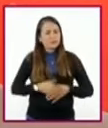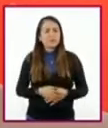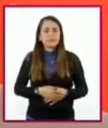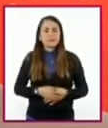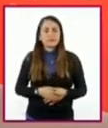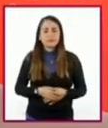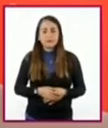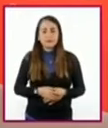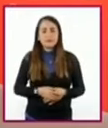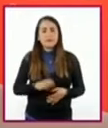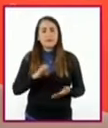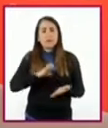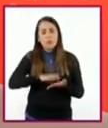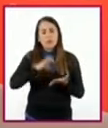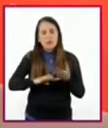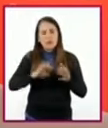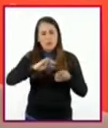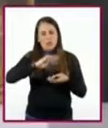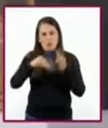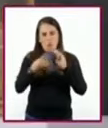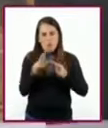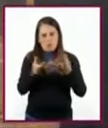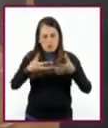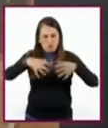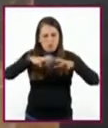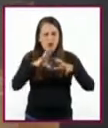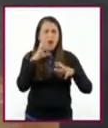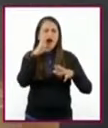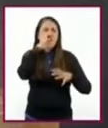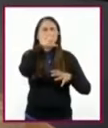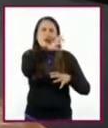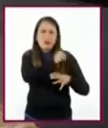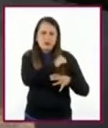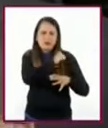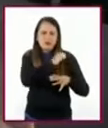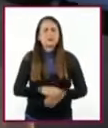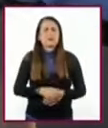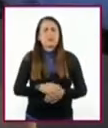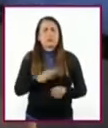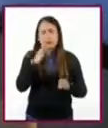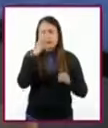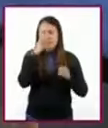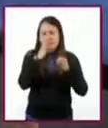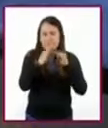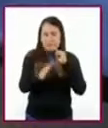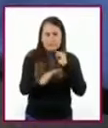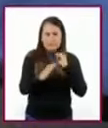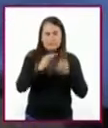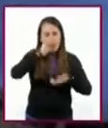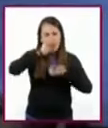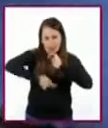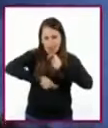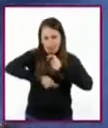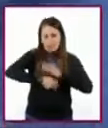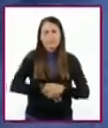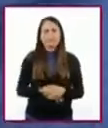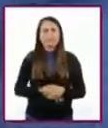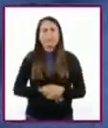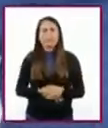ejemplo el calentamiento global. Ya que así es momento de concluir esta sesión, que